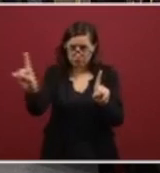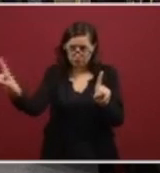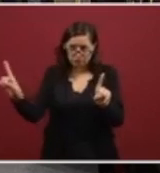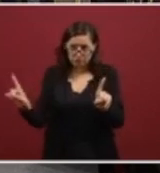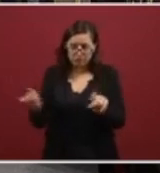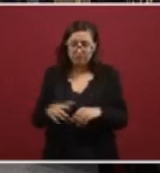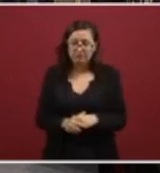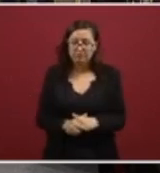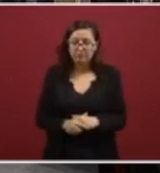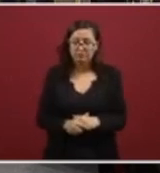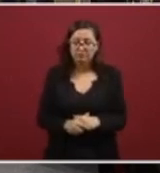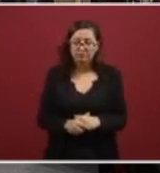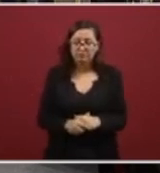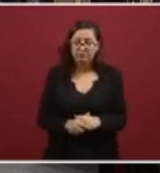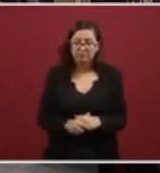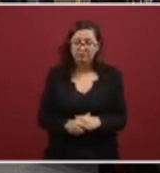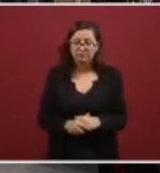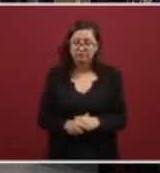Bueno, era.